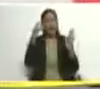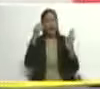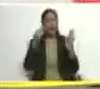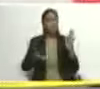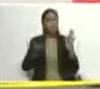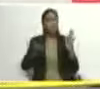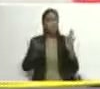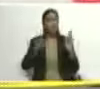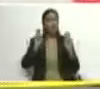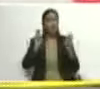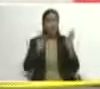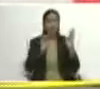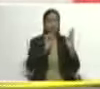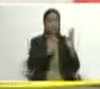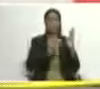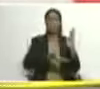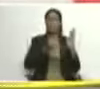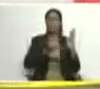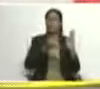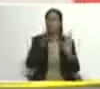de los libertadores de América,